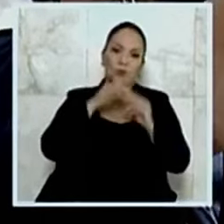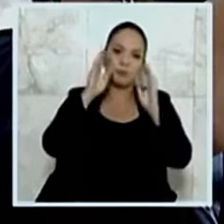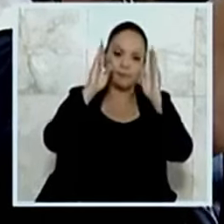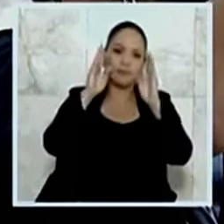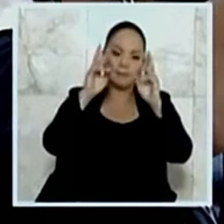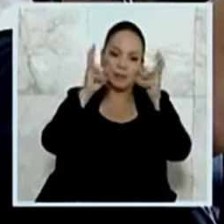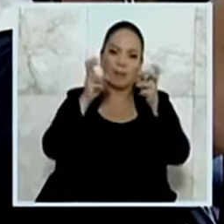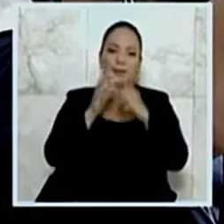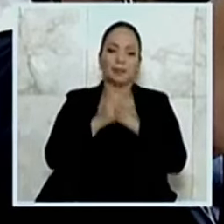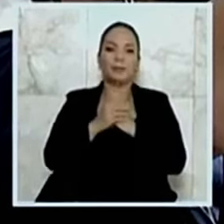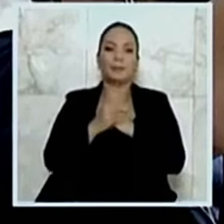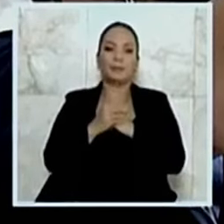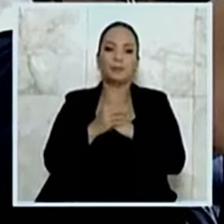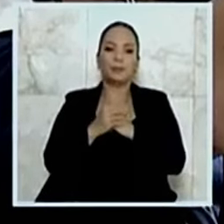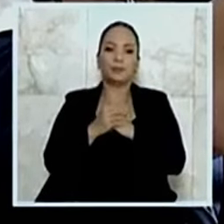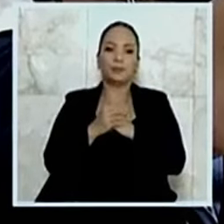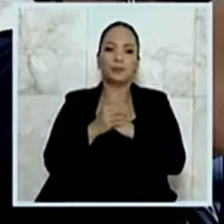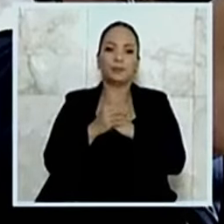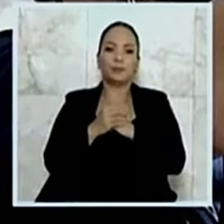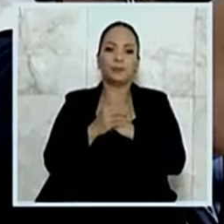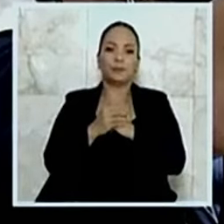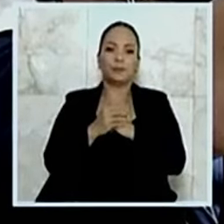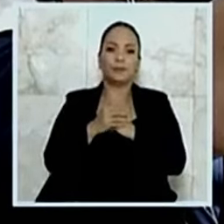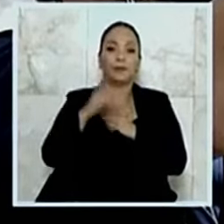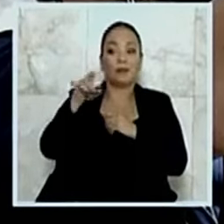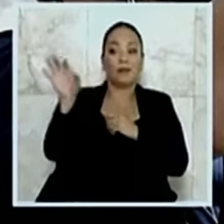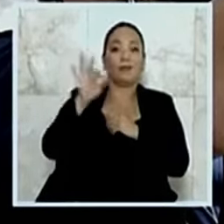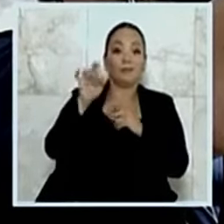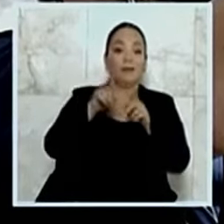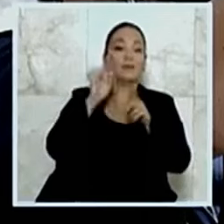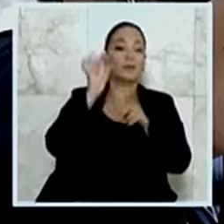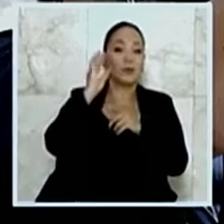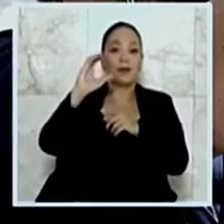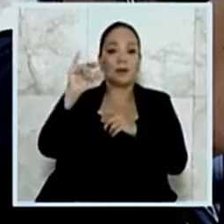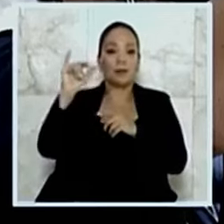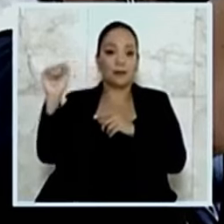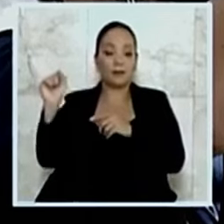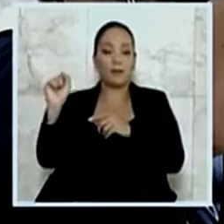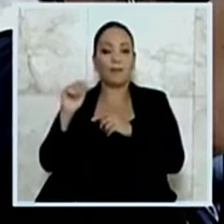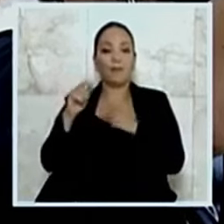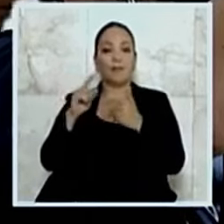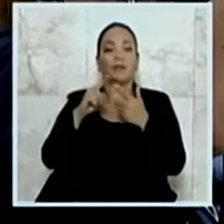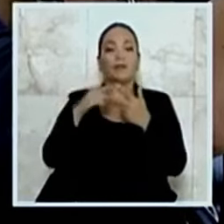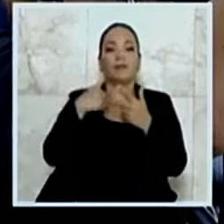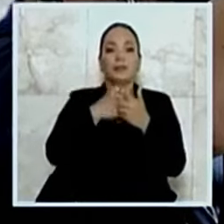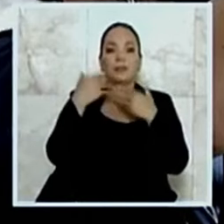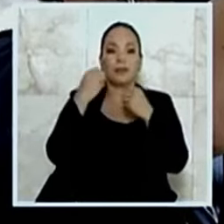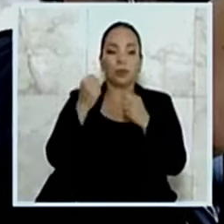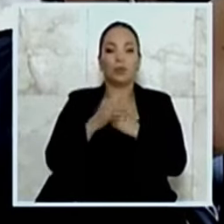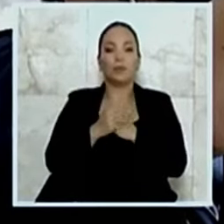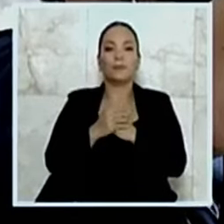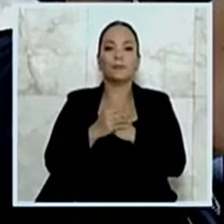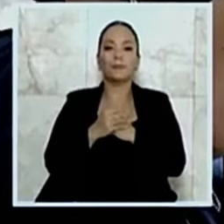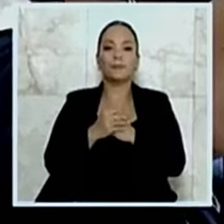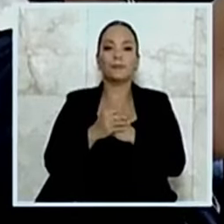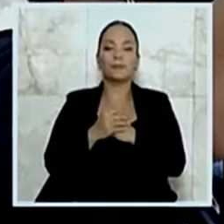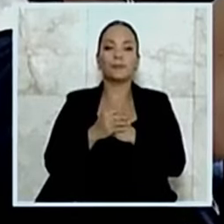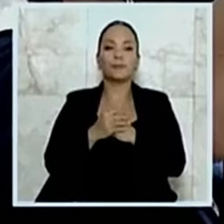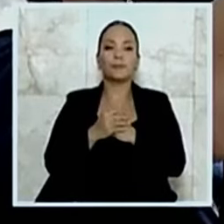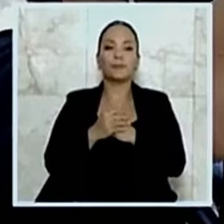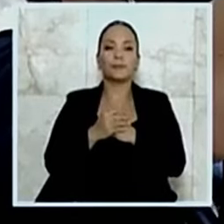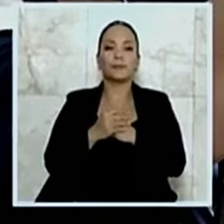habido una especie de confusión en torno al tema de las pymes. Nosotros somos una pyme y también tenemos que ponerle atención. Es un tema transversal, más